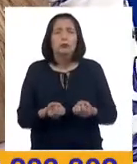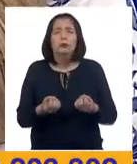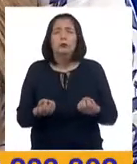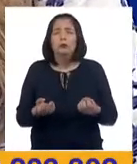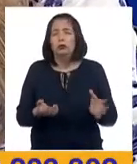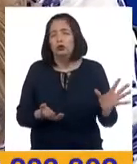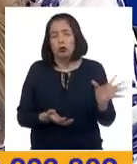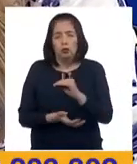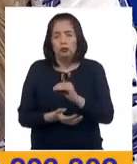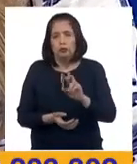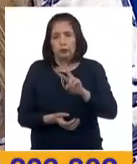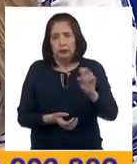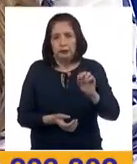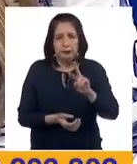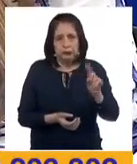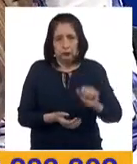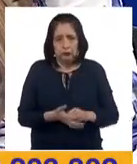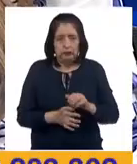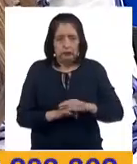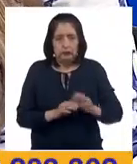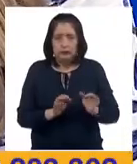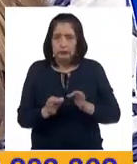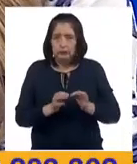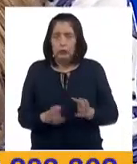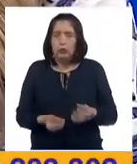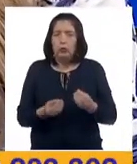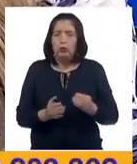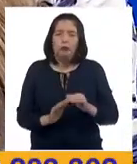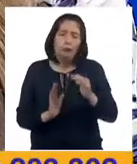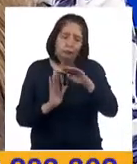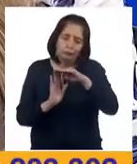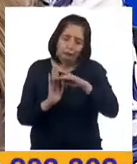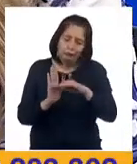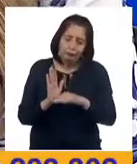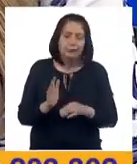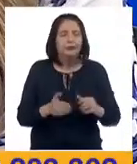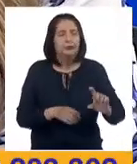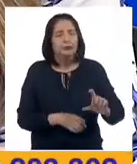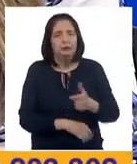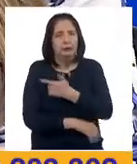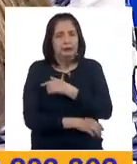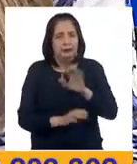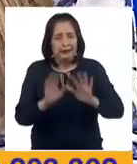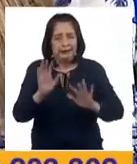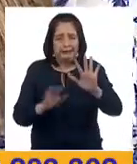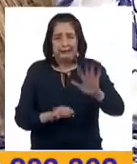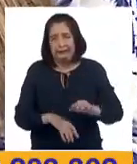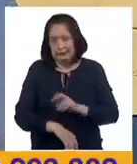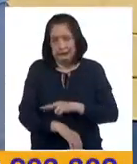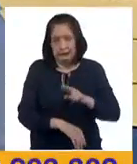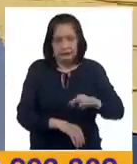de todo el 2021. Explicó los planes de vacunación que ya tienen preparados para 15 regiones.